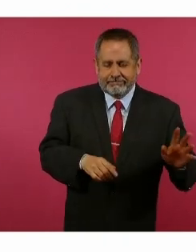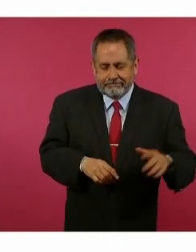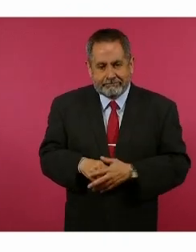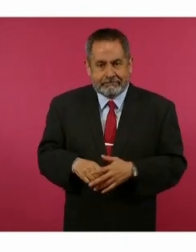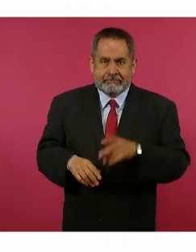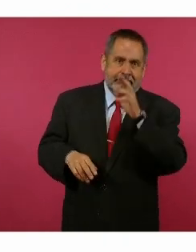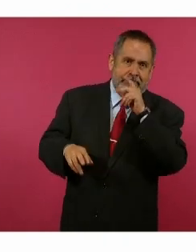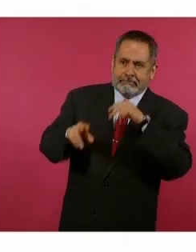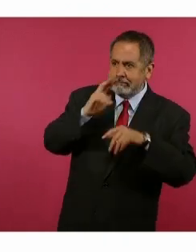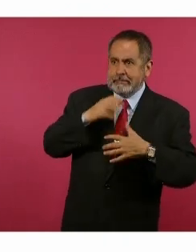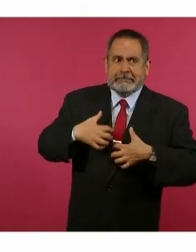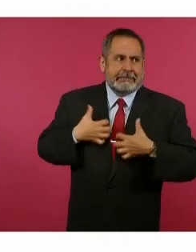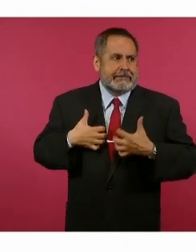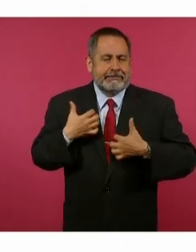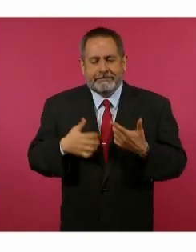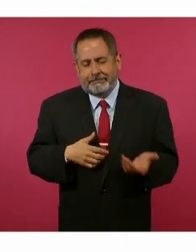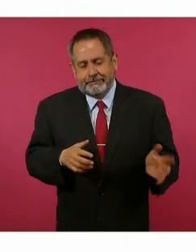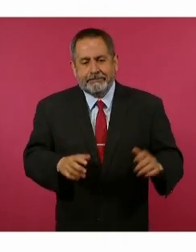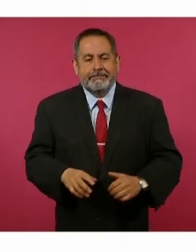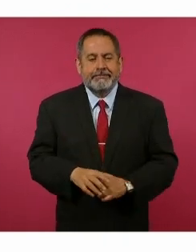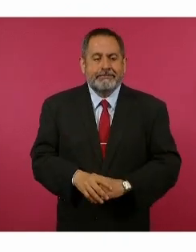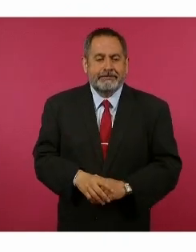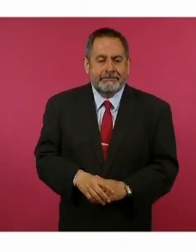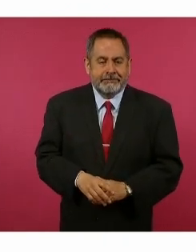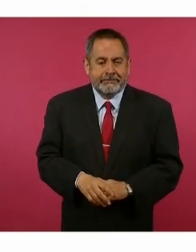les dio salpullido.